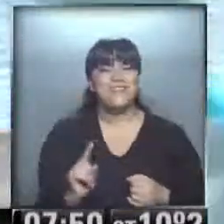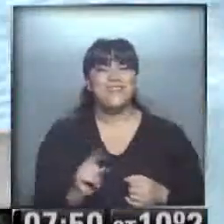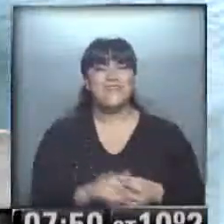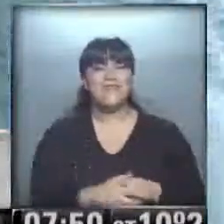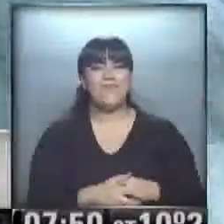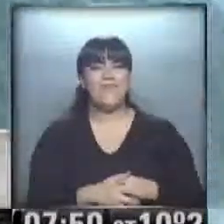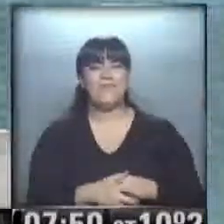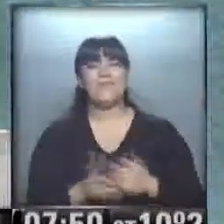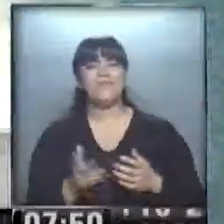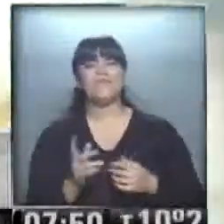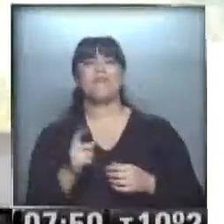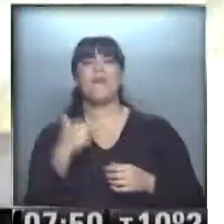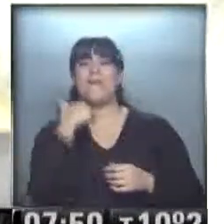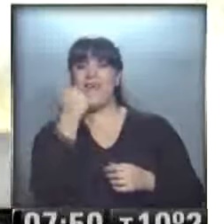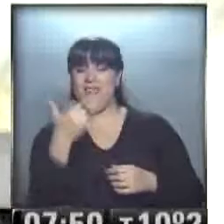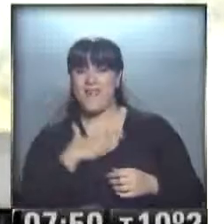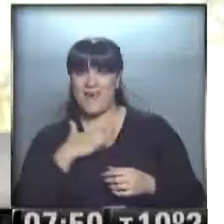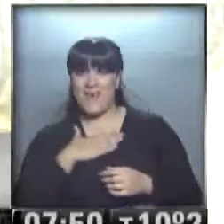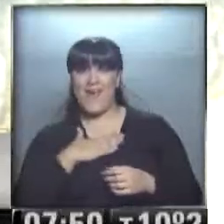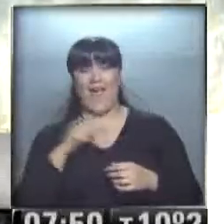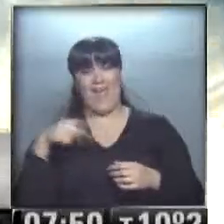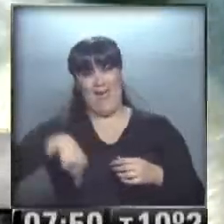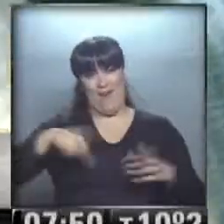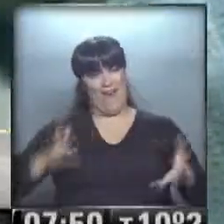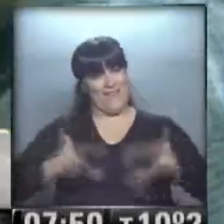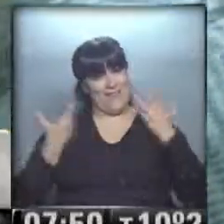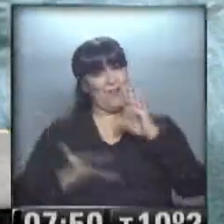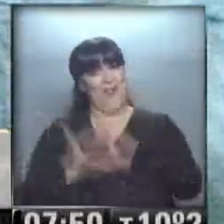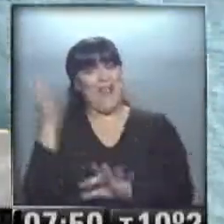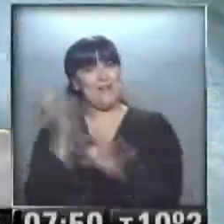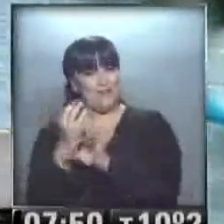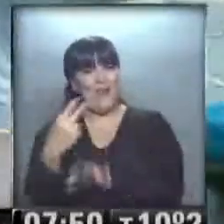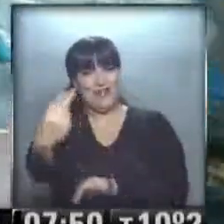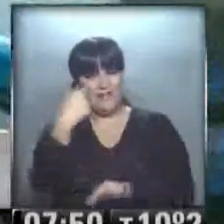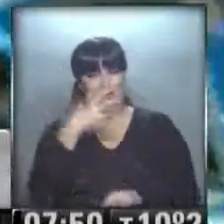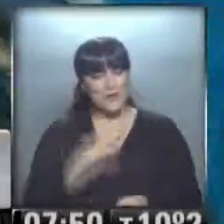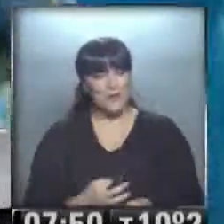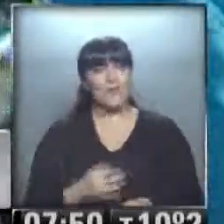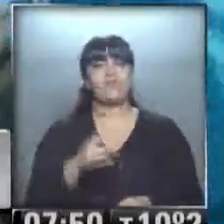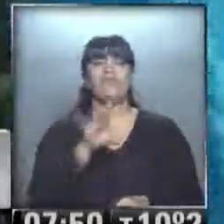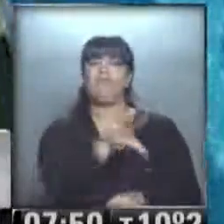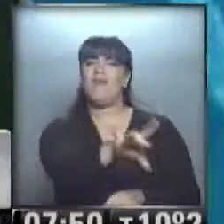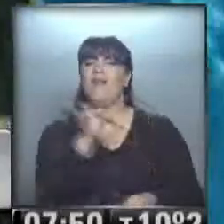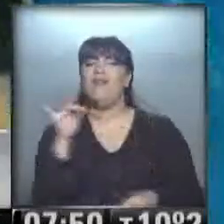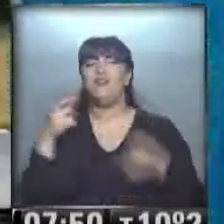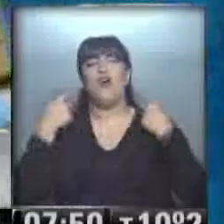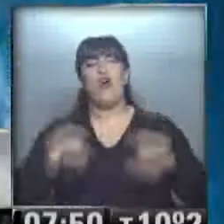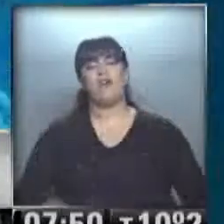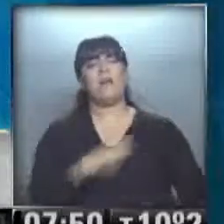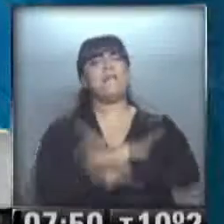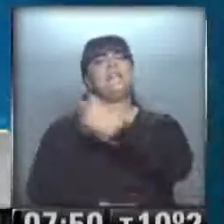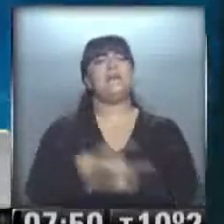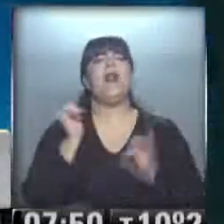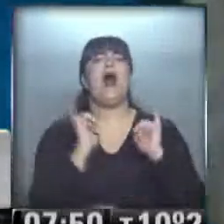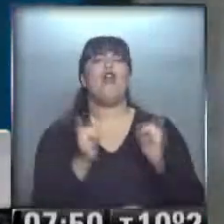bueno escuché que mi hija victoria iba que se está levantando por ir a la escuela nos está viendo si tuviera que elegir le una camiseta para una adolescente